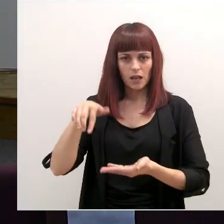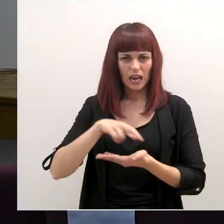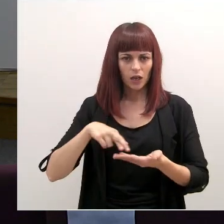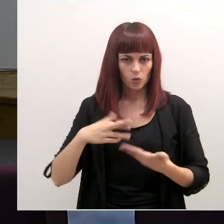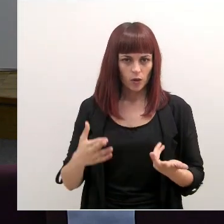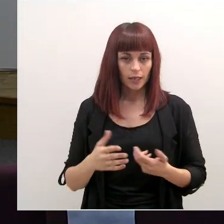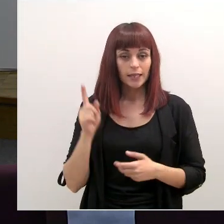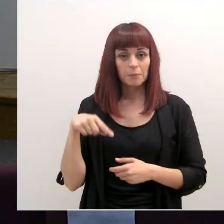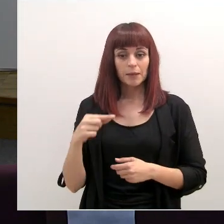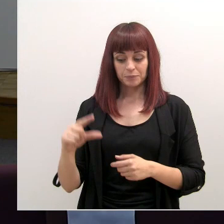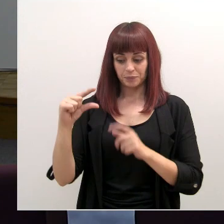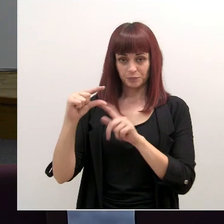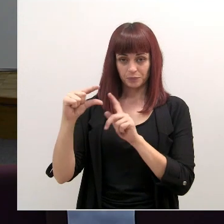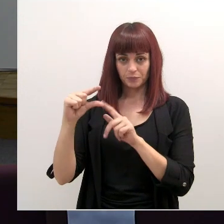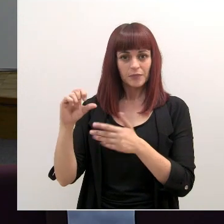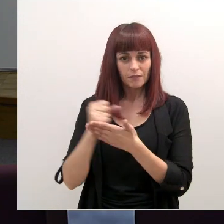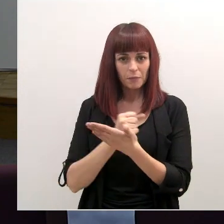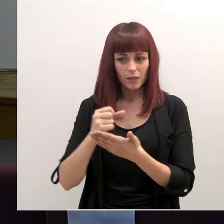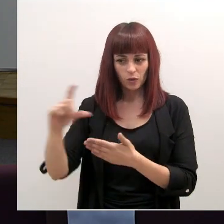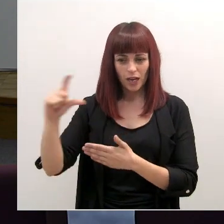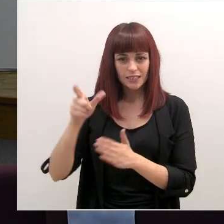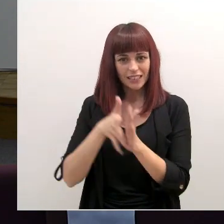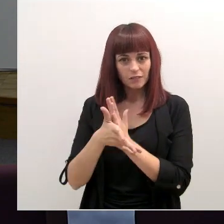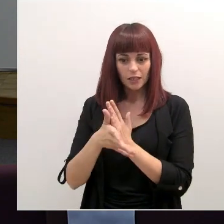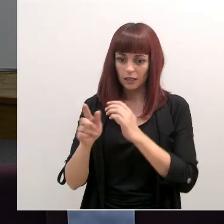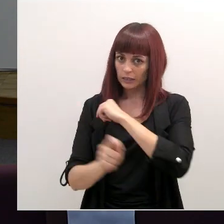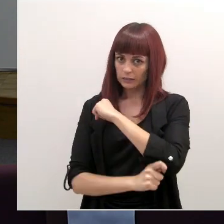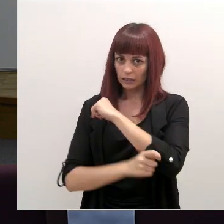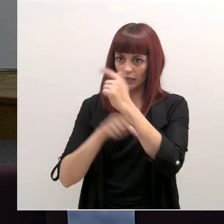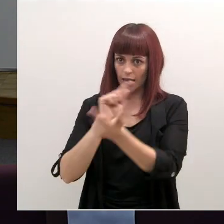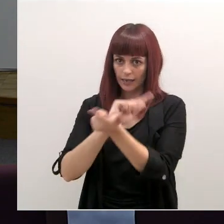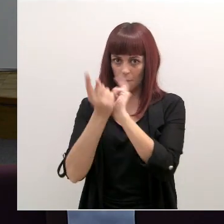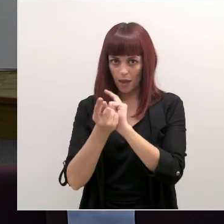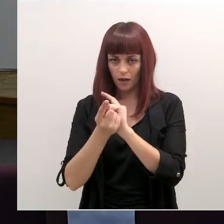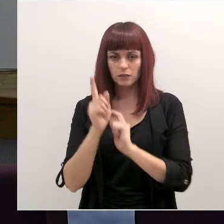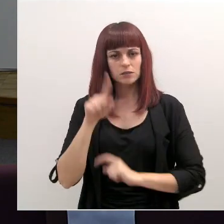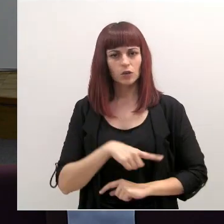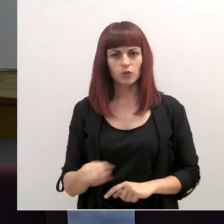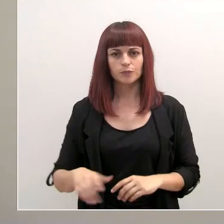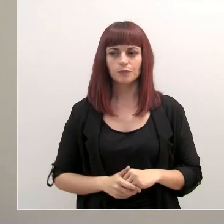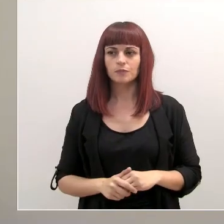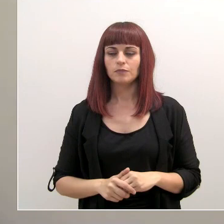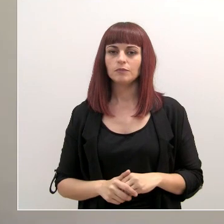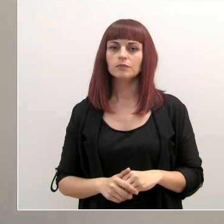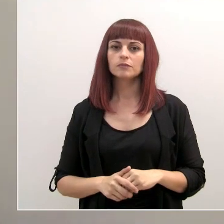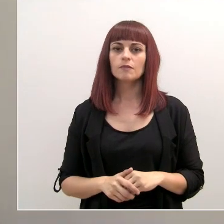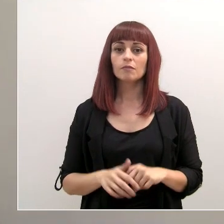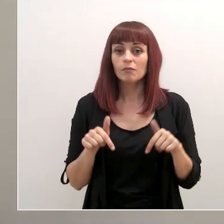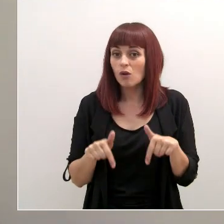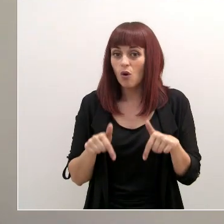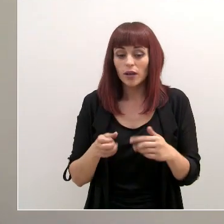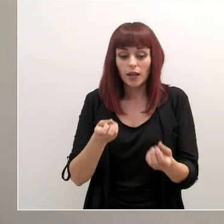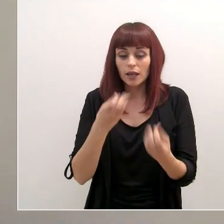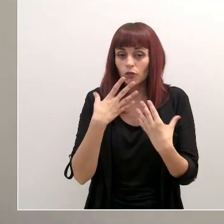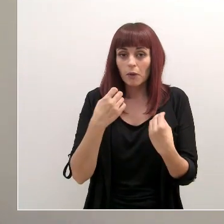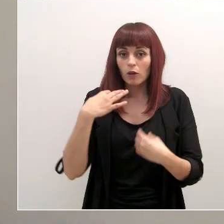llegada de viales de esta farmacéutica un cambio sustancial de la estrategia. A día de hoy, la única información